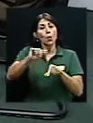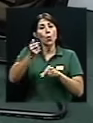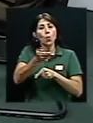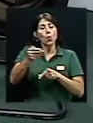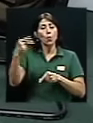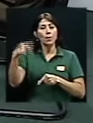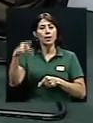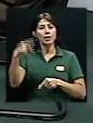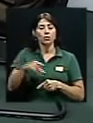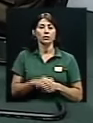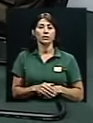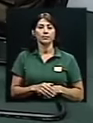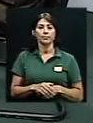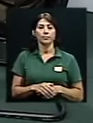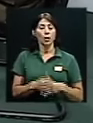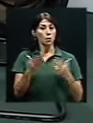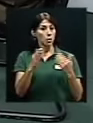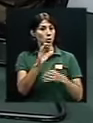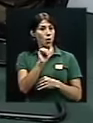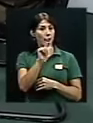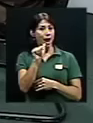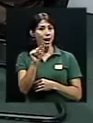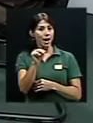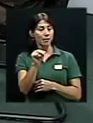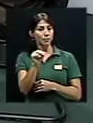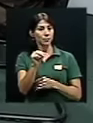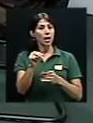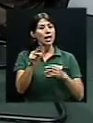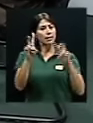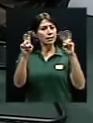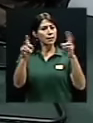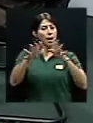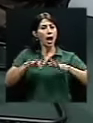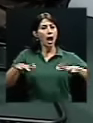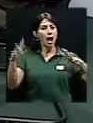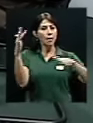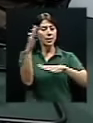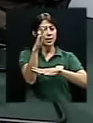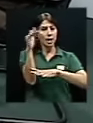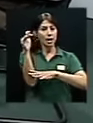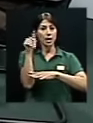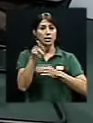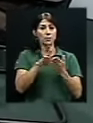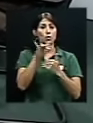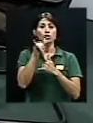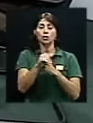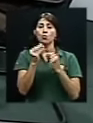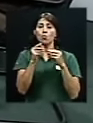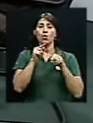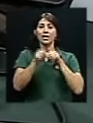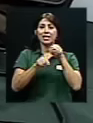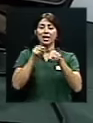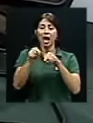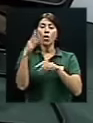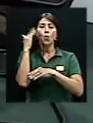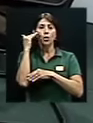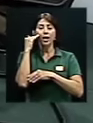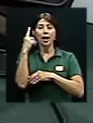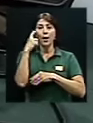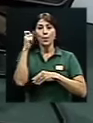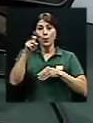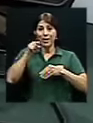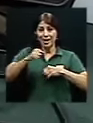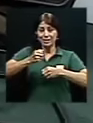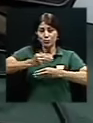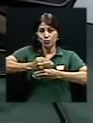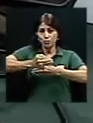Alan, ambientalmente este proyecto ha sido muy criticado porque vendría a atravesar zonas